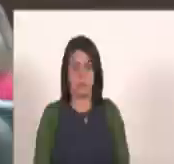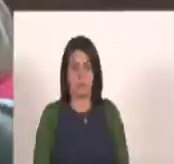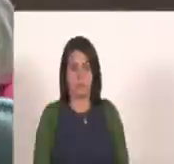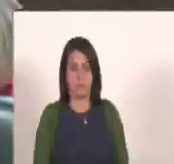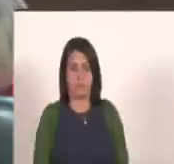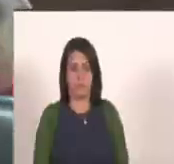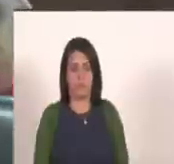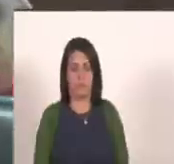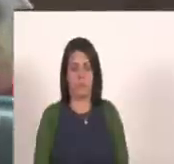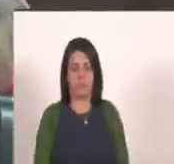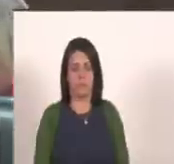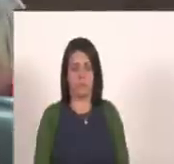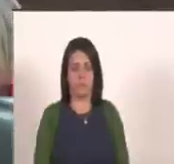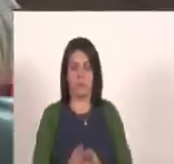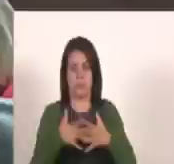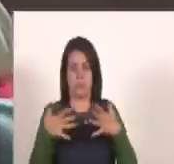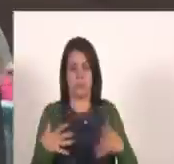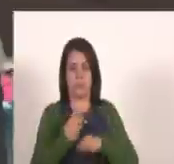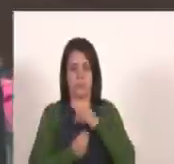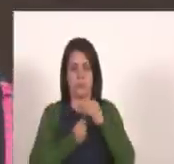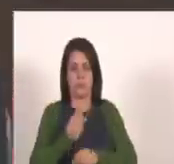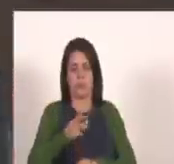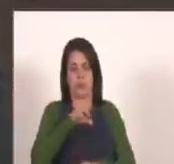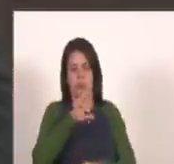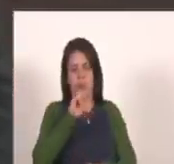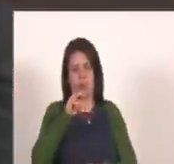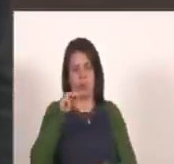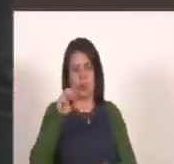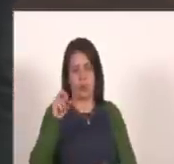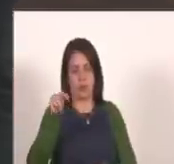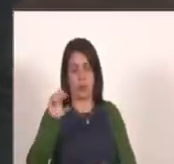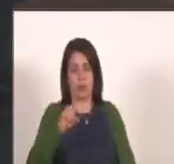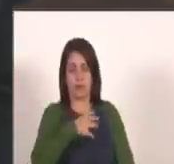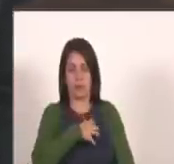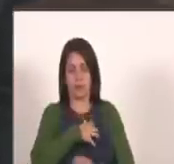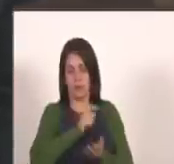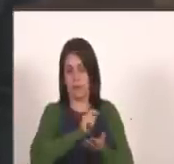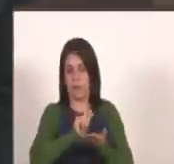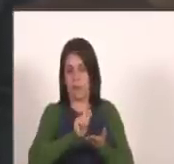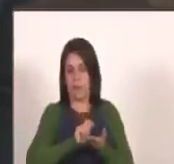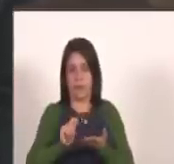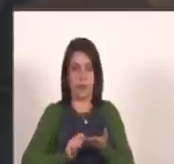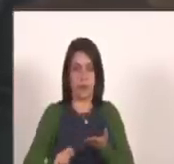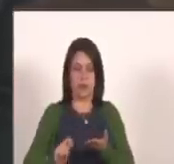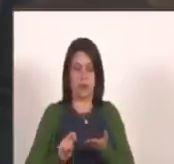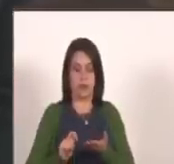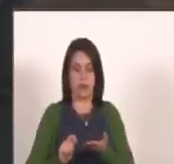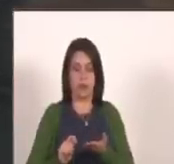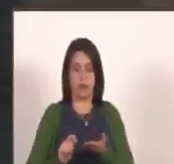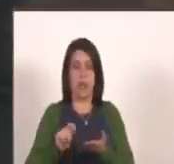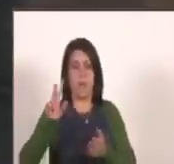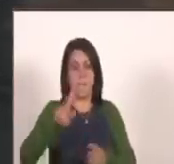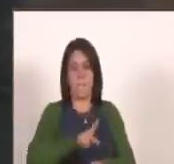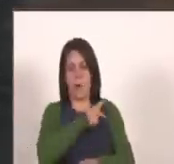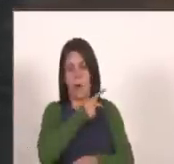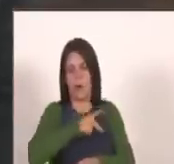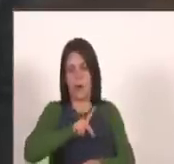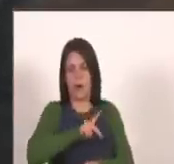honra a este gran merideño Román Chalbó, dramaturgo, escritor,